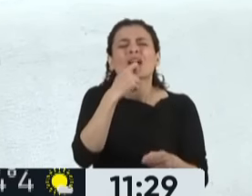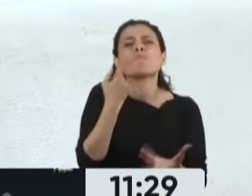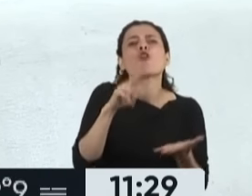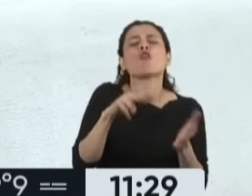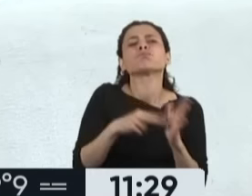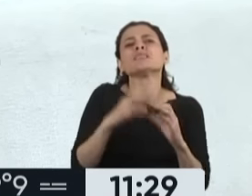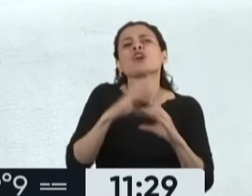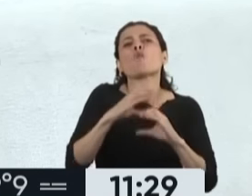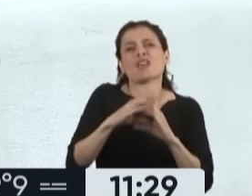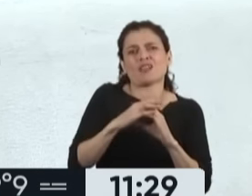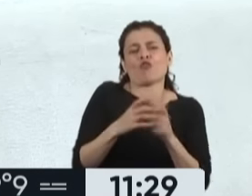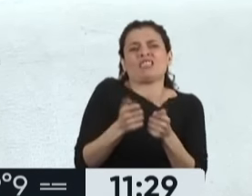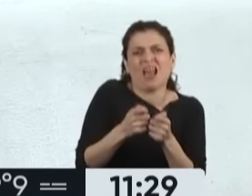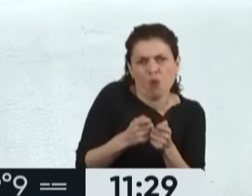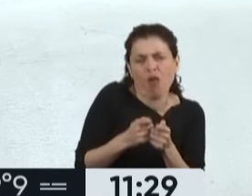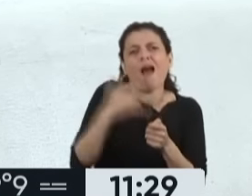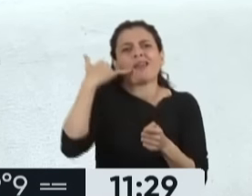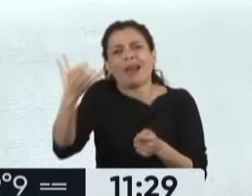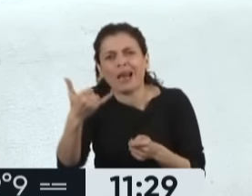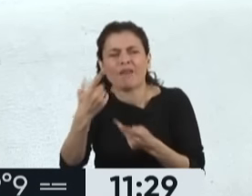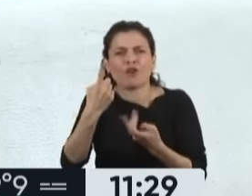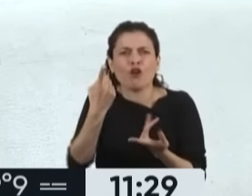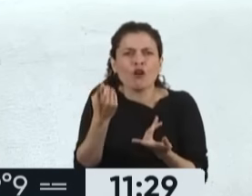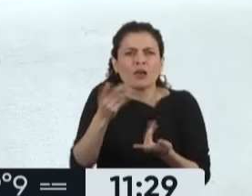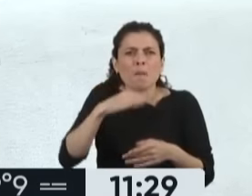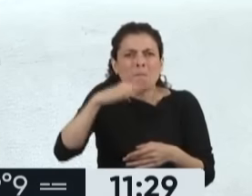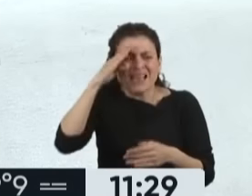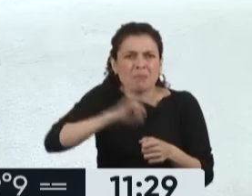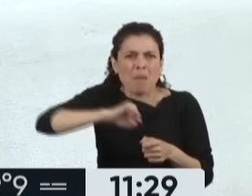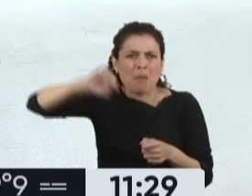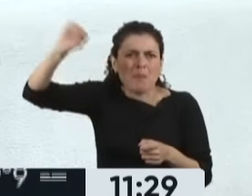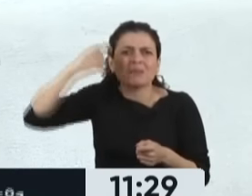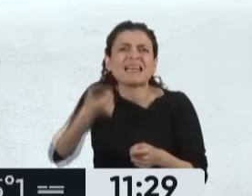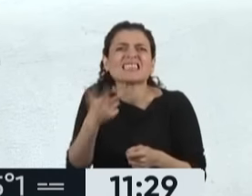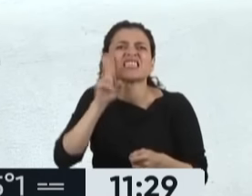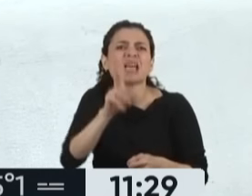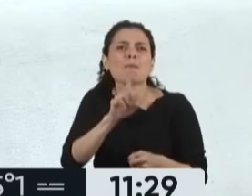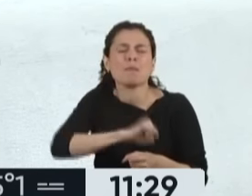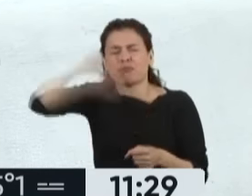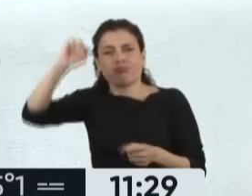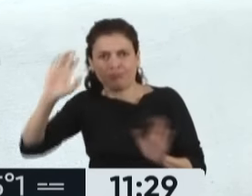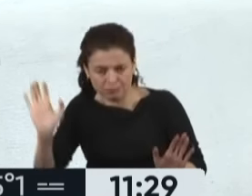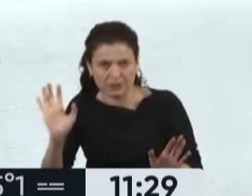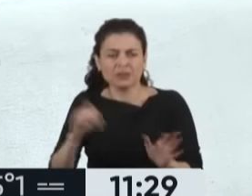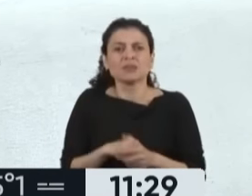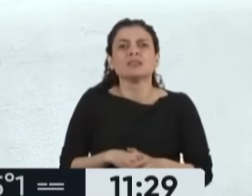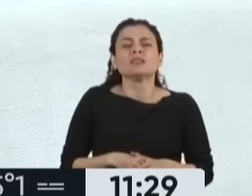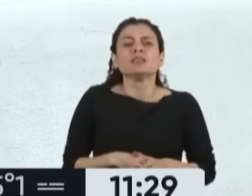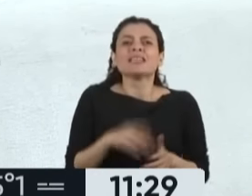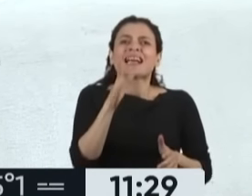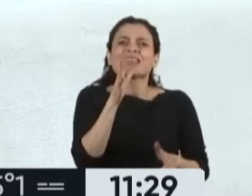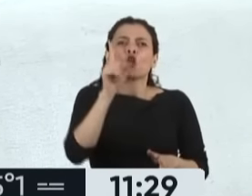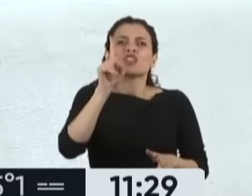celular, aumentos mensualmente de casi 3.000 pesos, de hecho en los números 14,2% de aumentos totales,